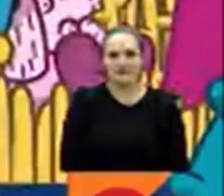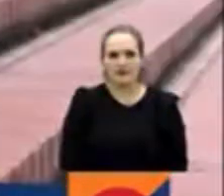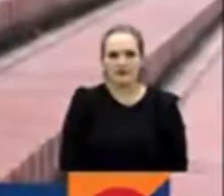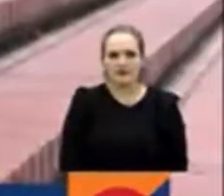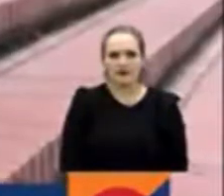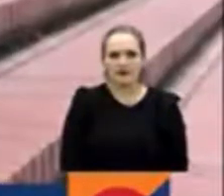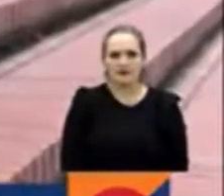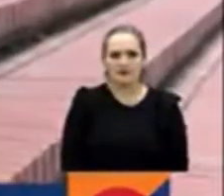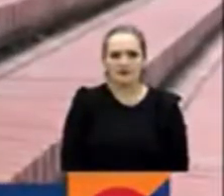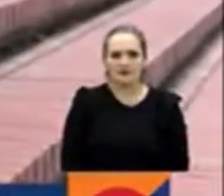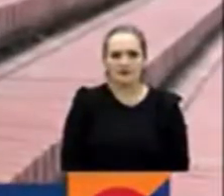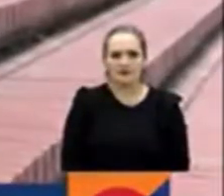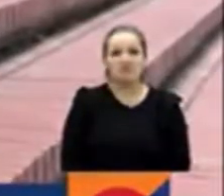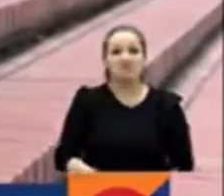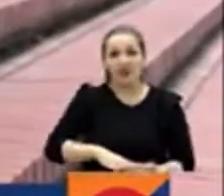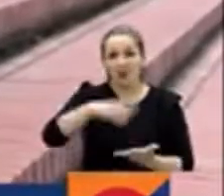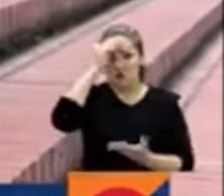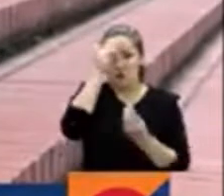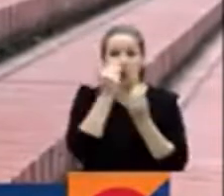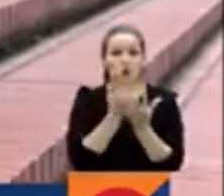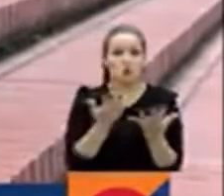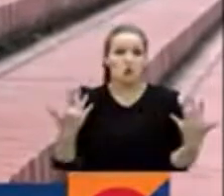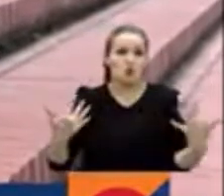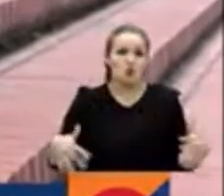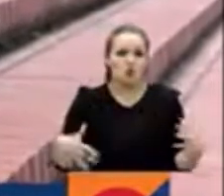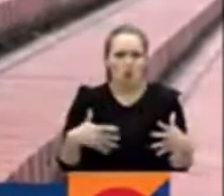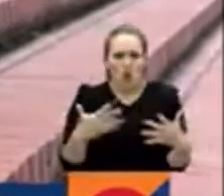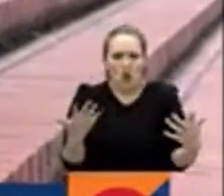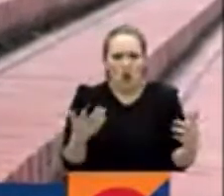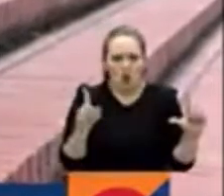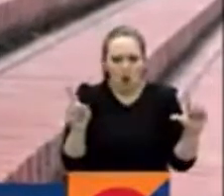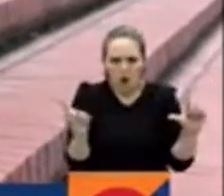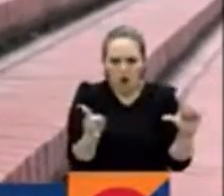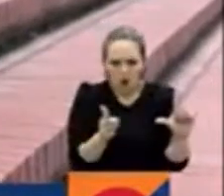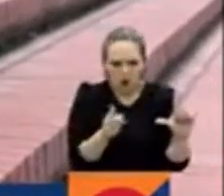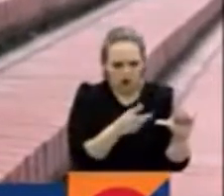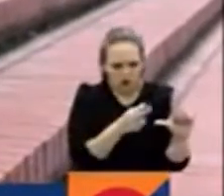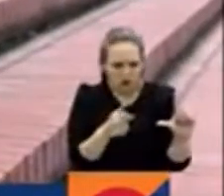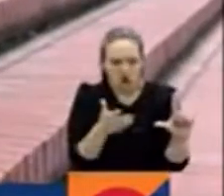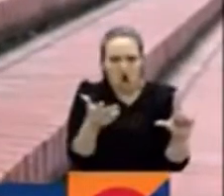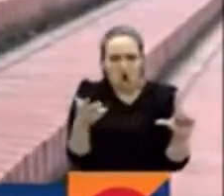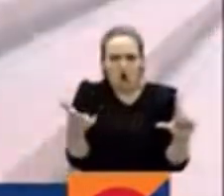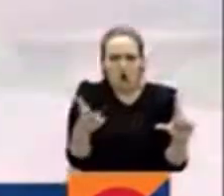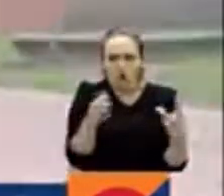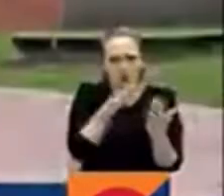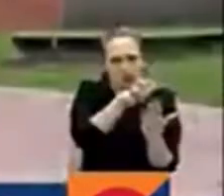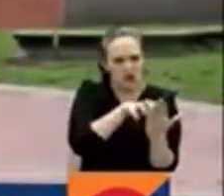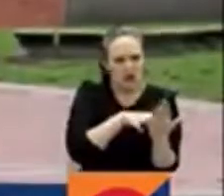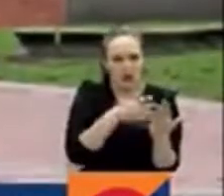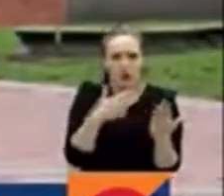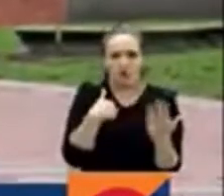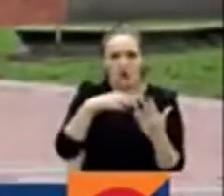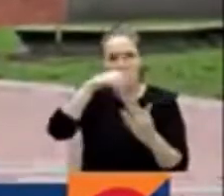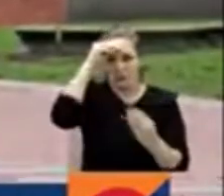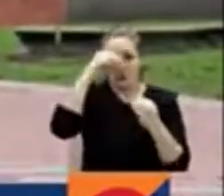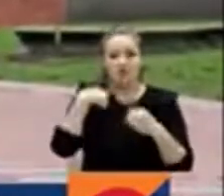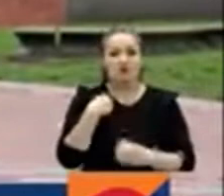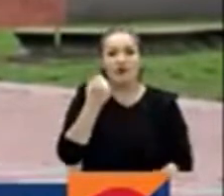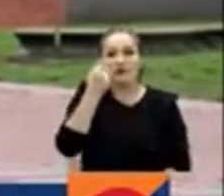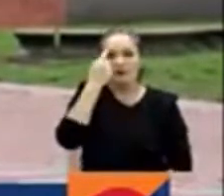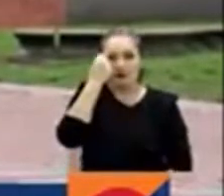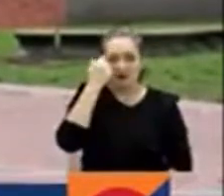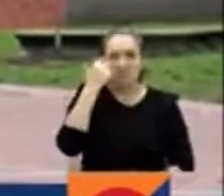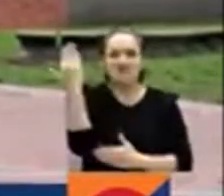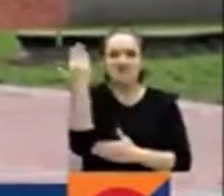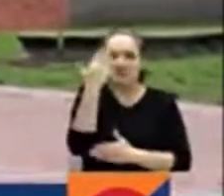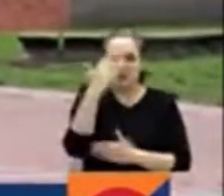He aprendido hartas cosas, a cómo se hacen los cortometrajes, cómo hacer un guión. Me ha hecho entender mucho sobre lo que es el